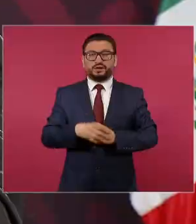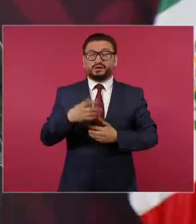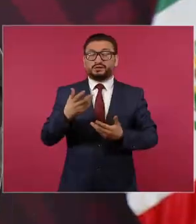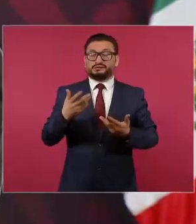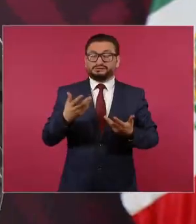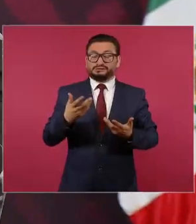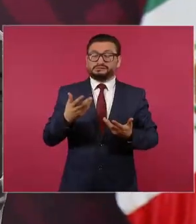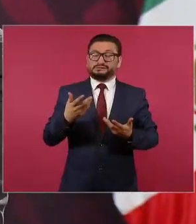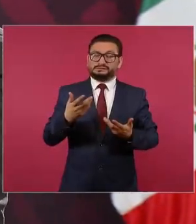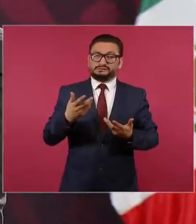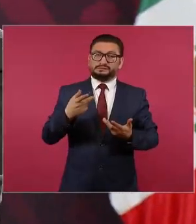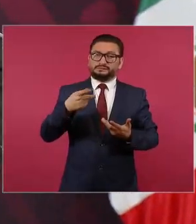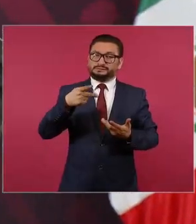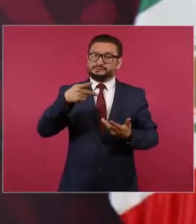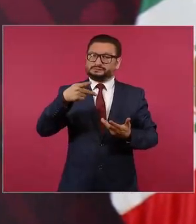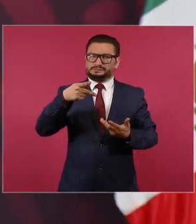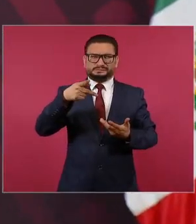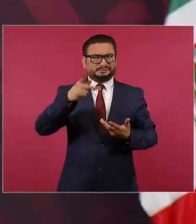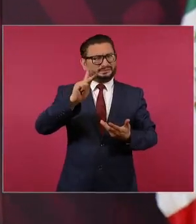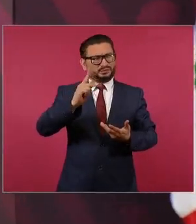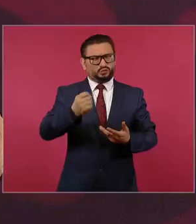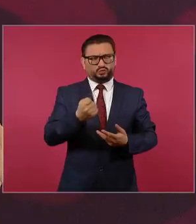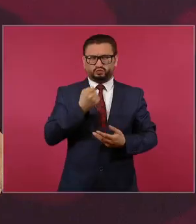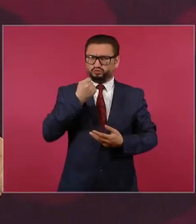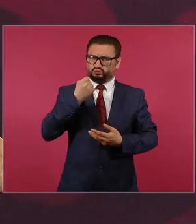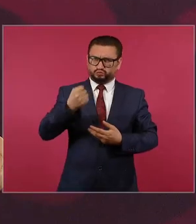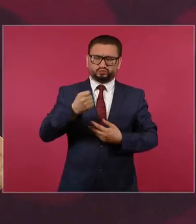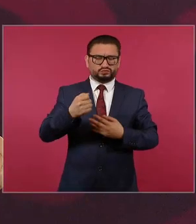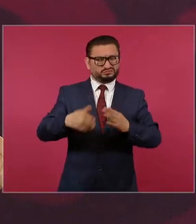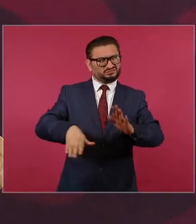Pero con todo.